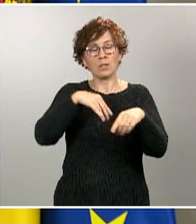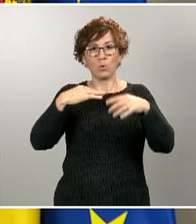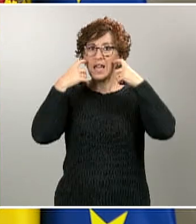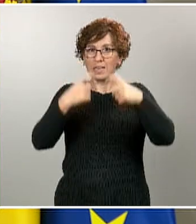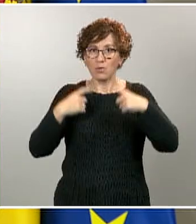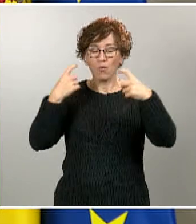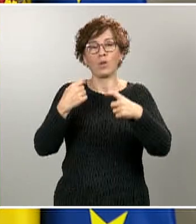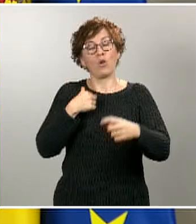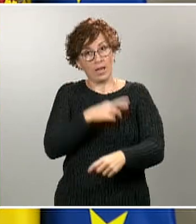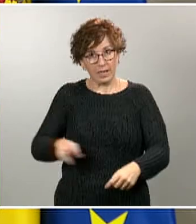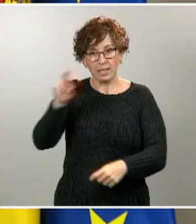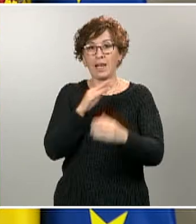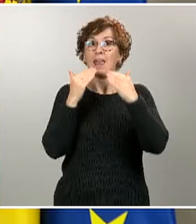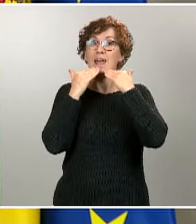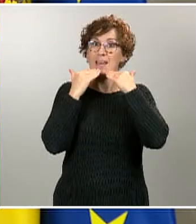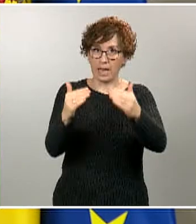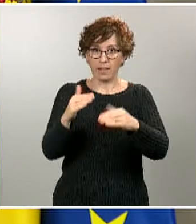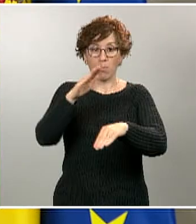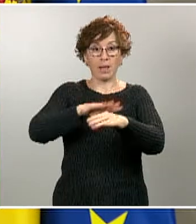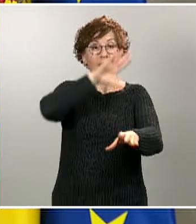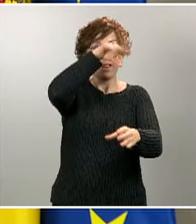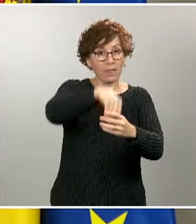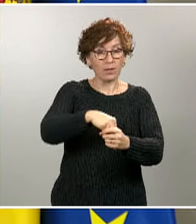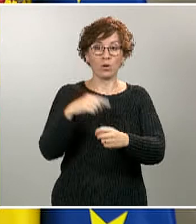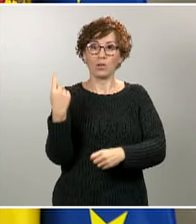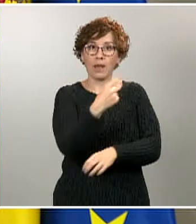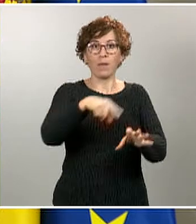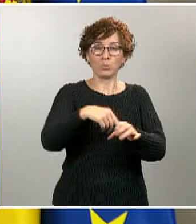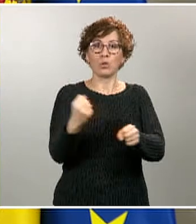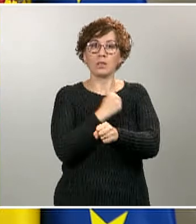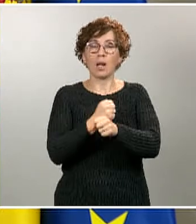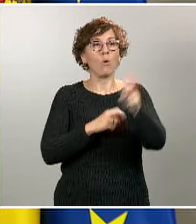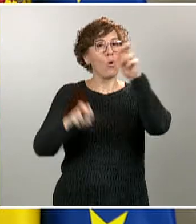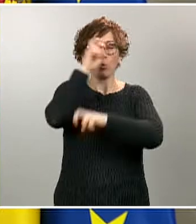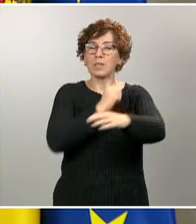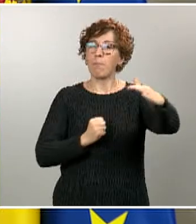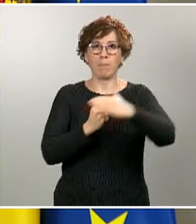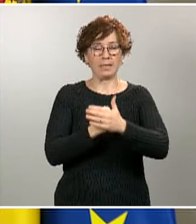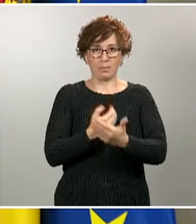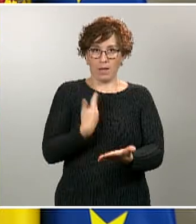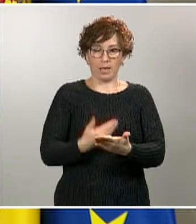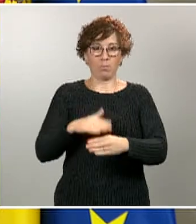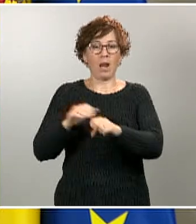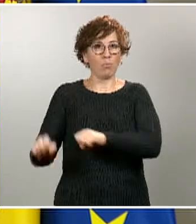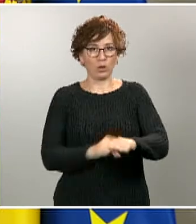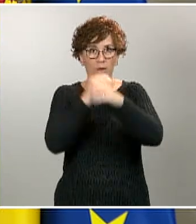que en los puestos de trabajo se den las máximas garantías para la protección de la salud de todos los trabajadores. Pero insisto, las 3 medidas